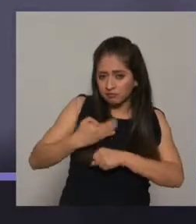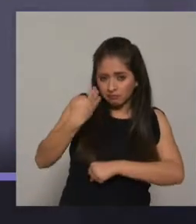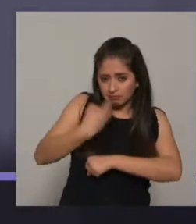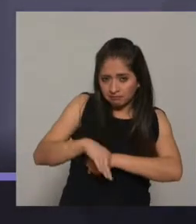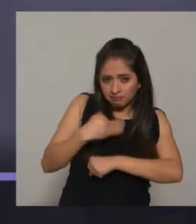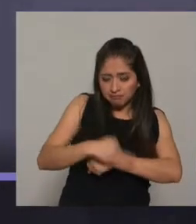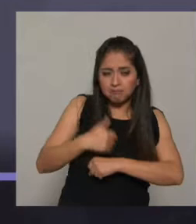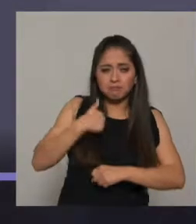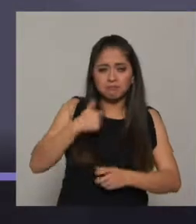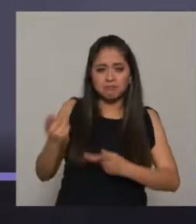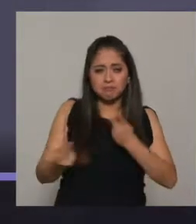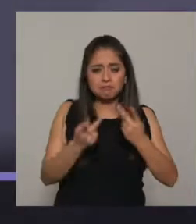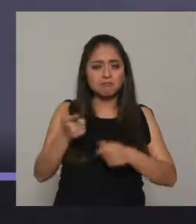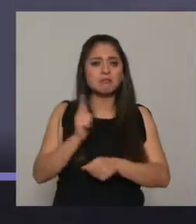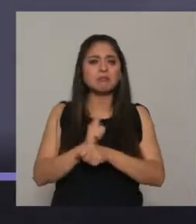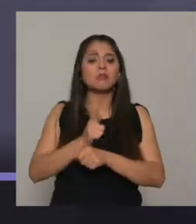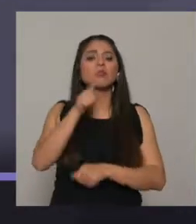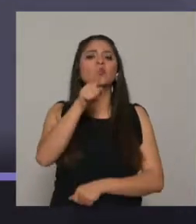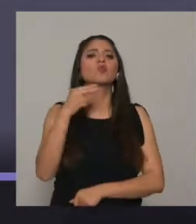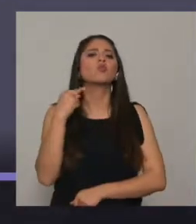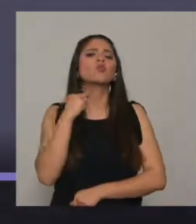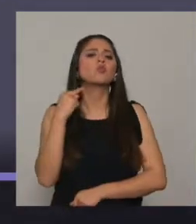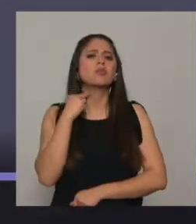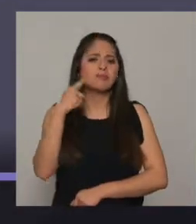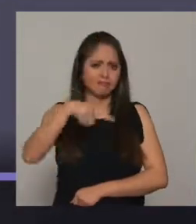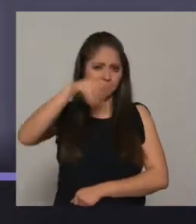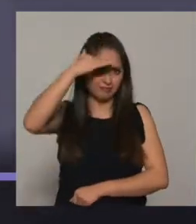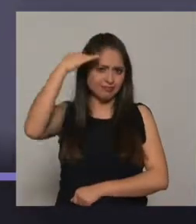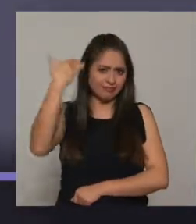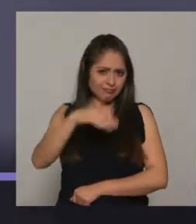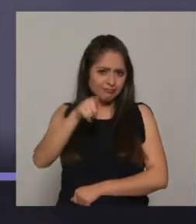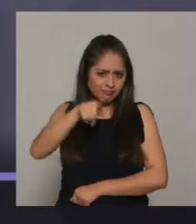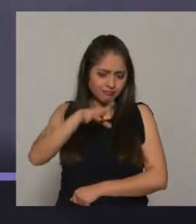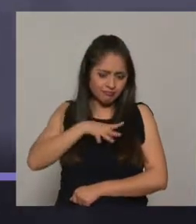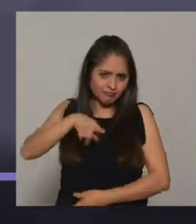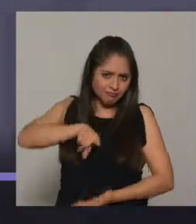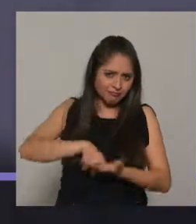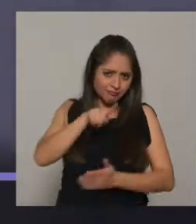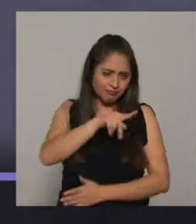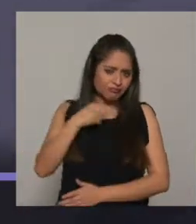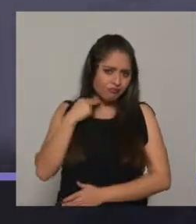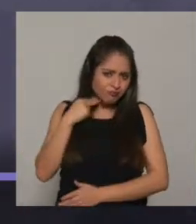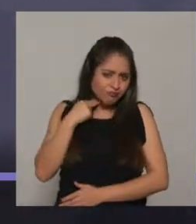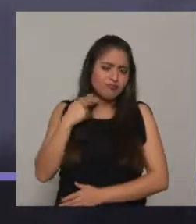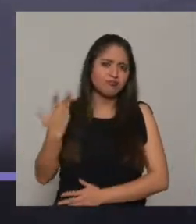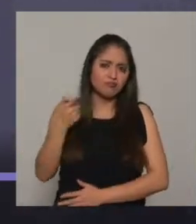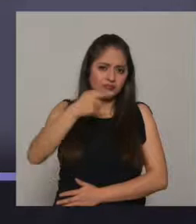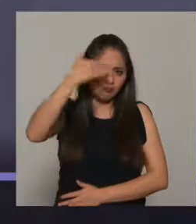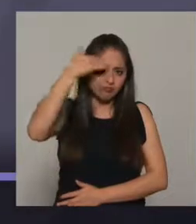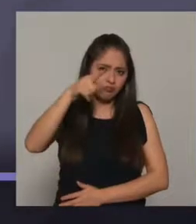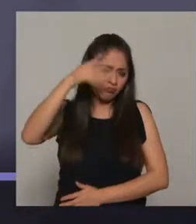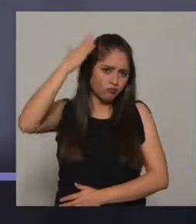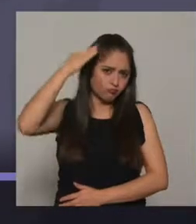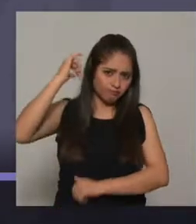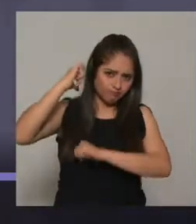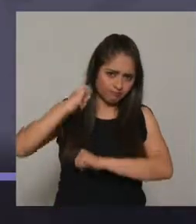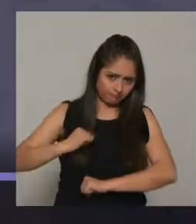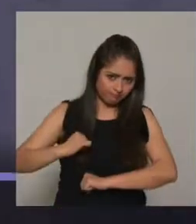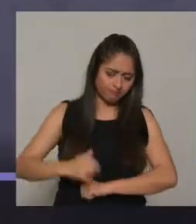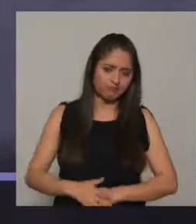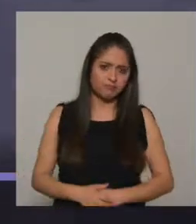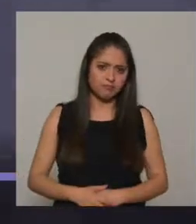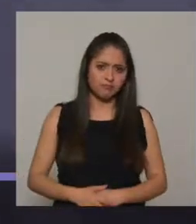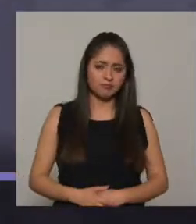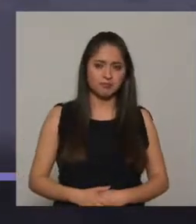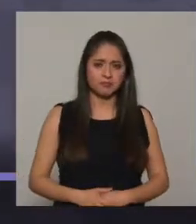pues, licenciado, tú eres notario, tú bien sabes lo que está ocurriendo en la notaría, en la que tú pues estás encabezando. Ahí me